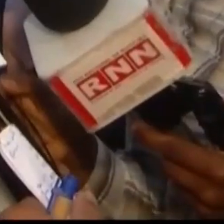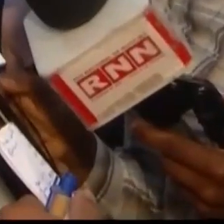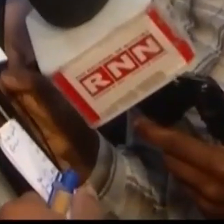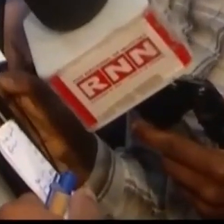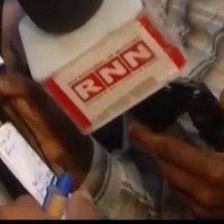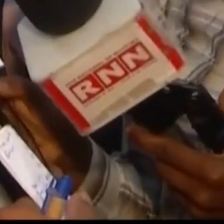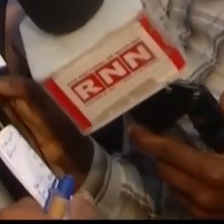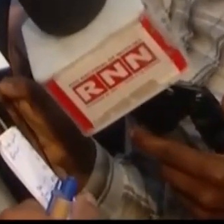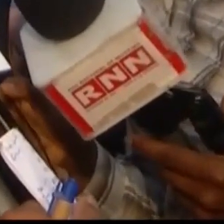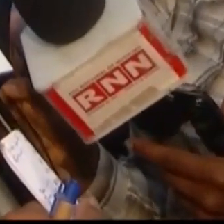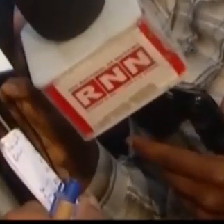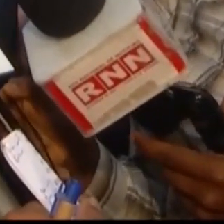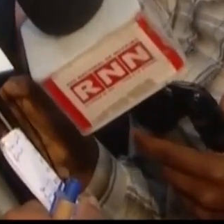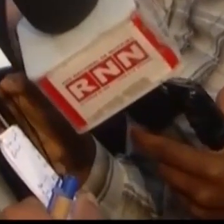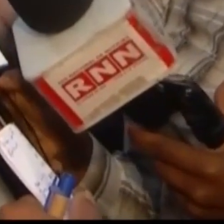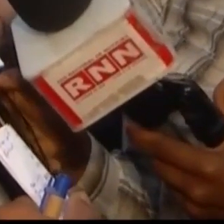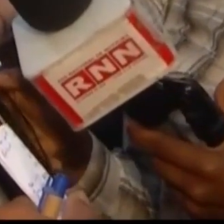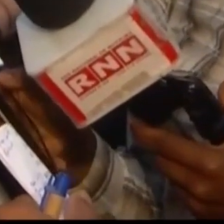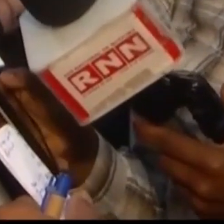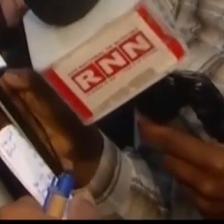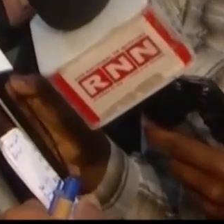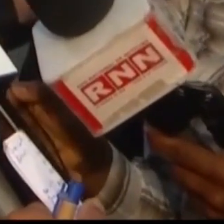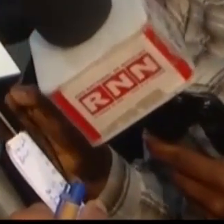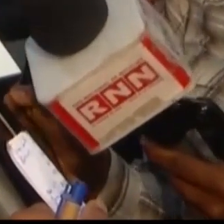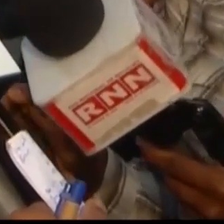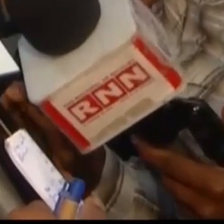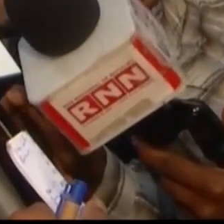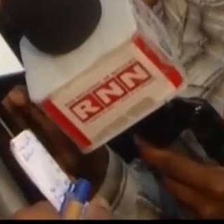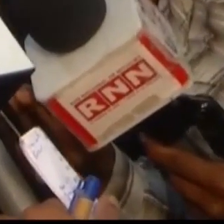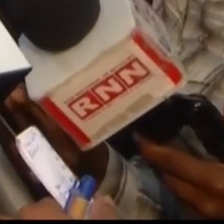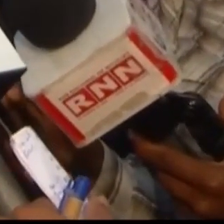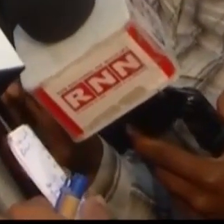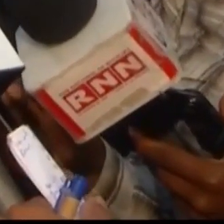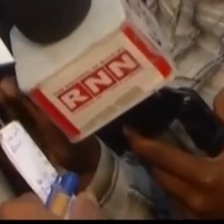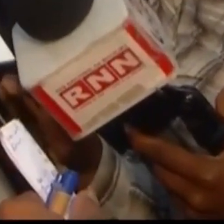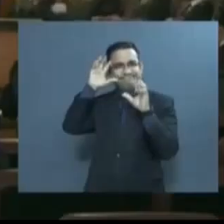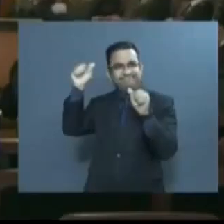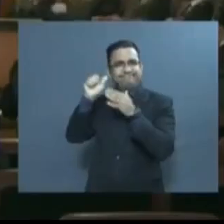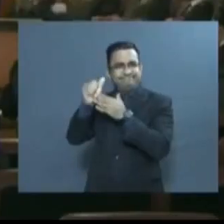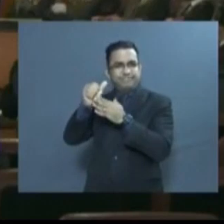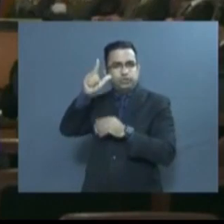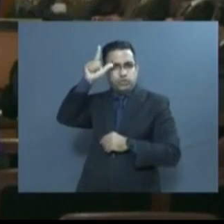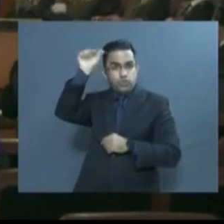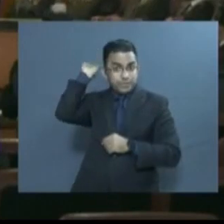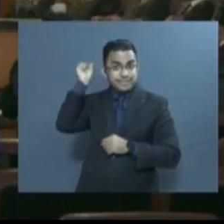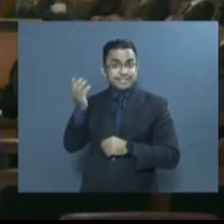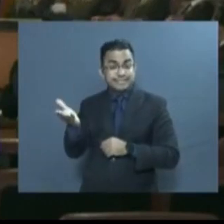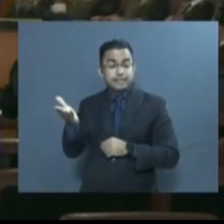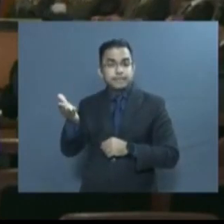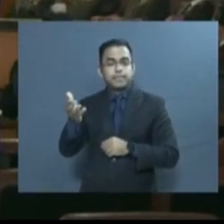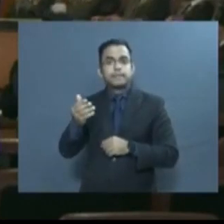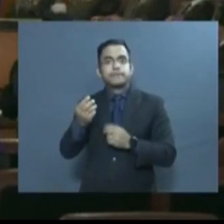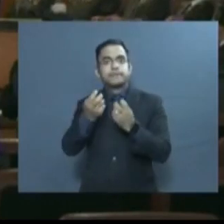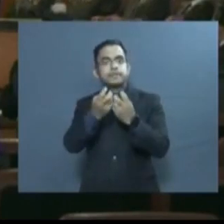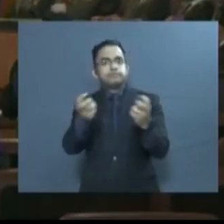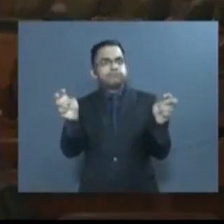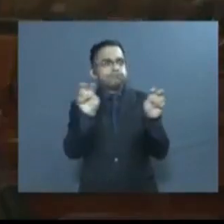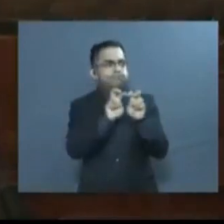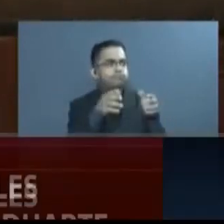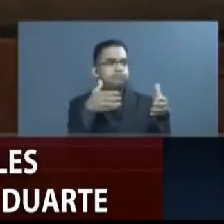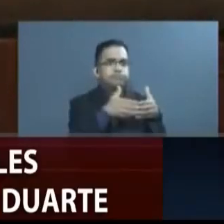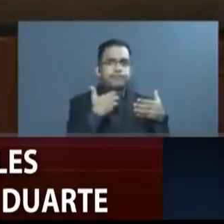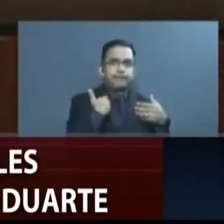motivo del Día del Poder Judicial, la Procuradora General de la República, Miriam Germán Brito, resaltó que corresponde a jueces y fiscales contribuir al anhelo